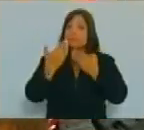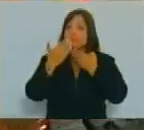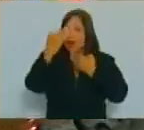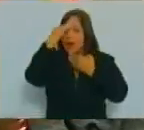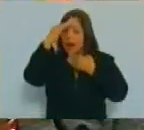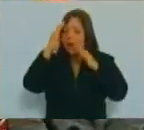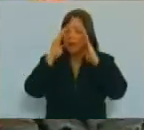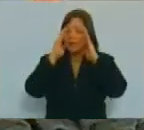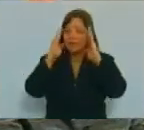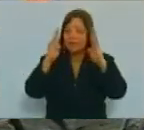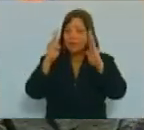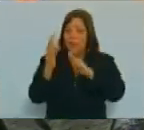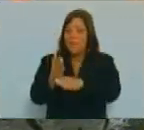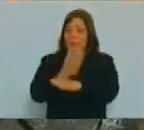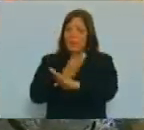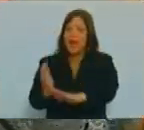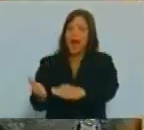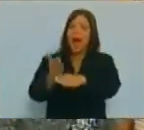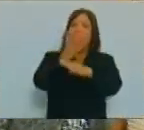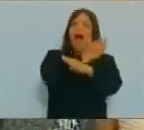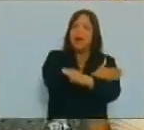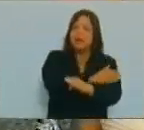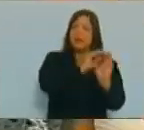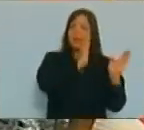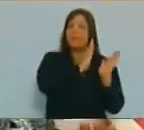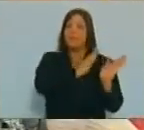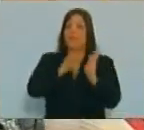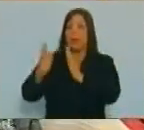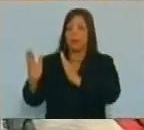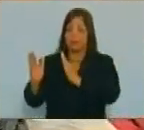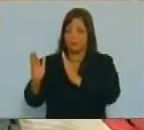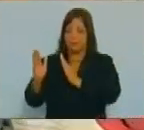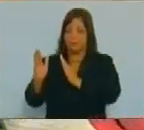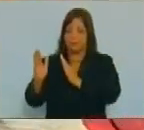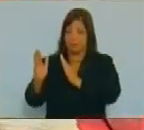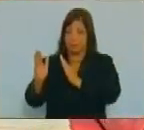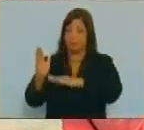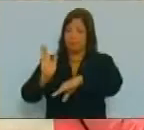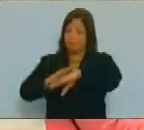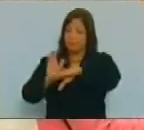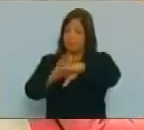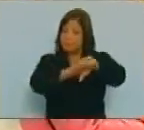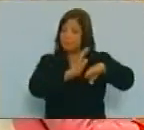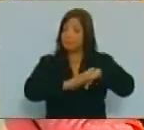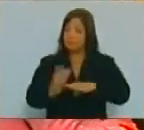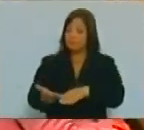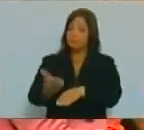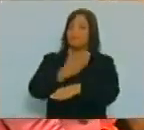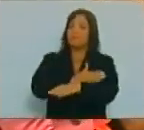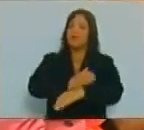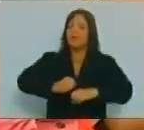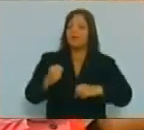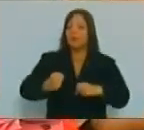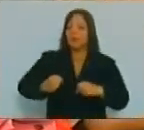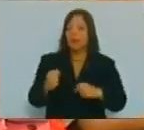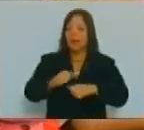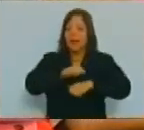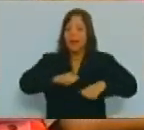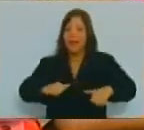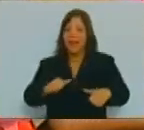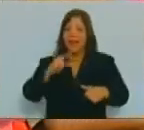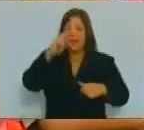que preparar al pueblo para conjuntamente con los cuerpos de seguridad y la fuerza